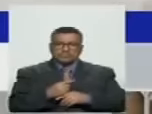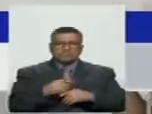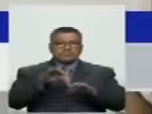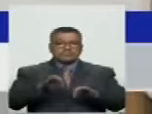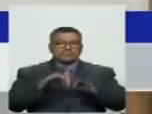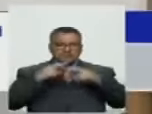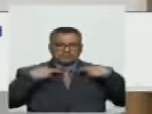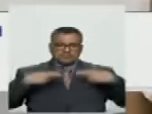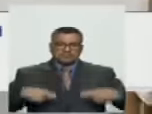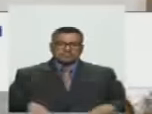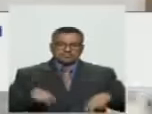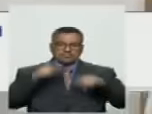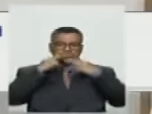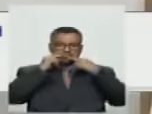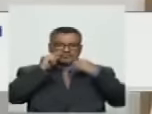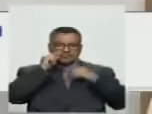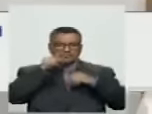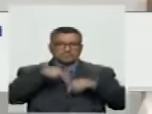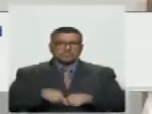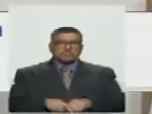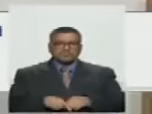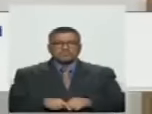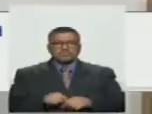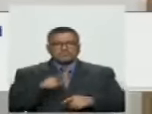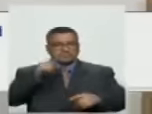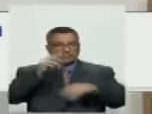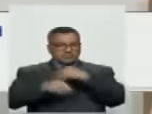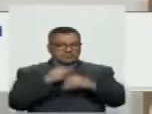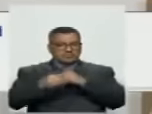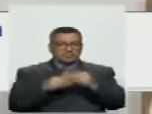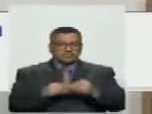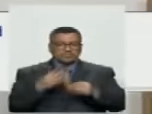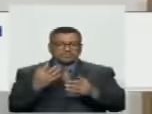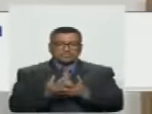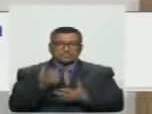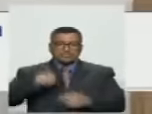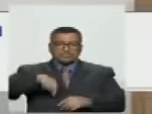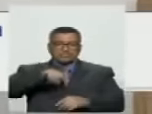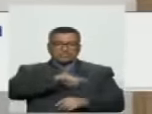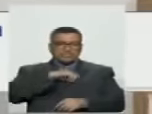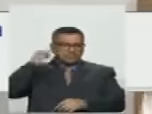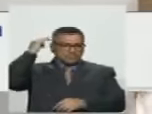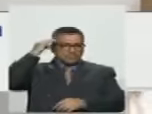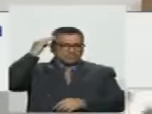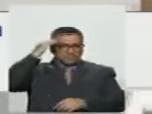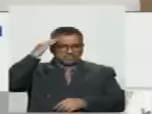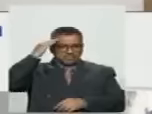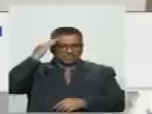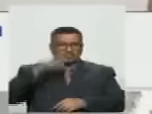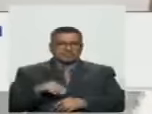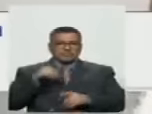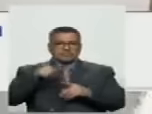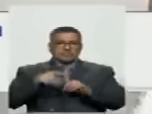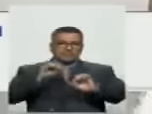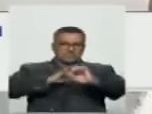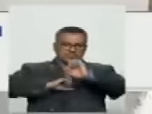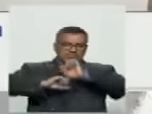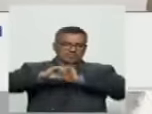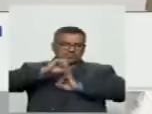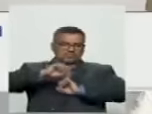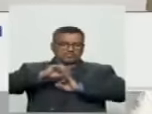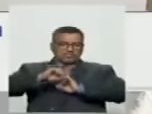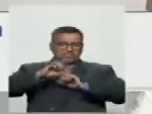especie humana. Está marcado a fuego en nuestro cerebro el rechazo